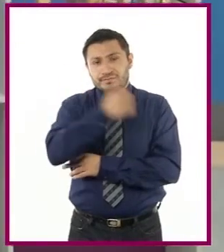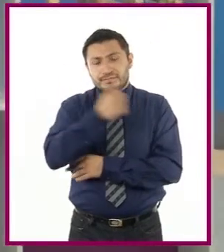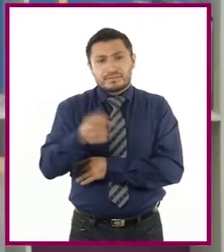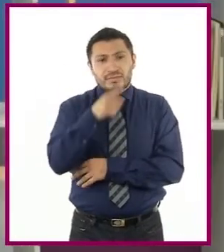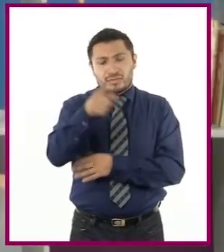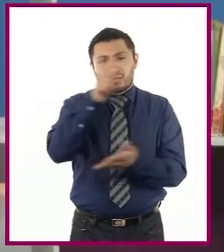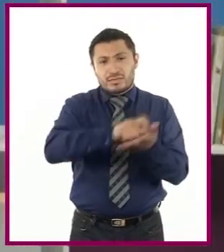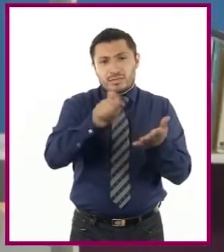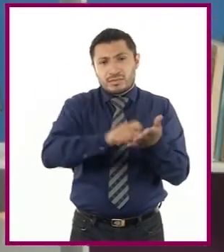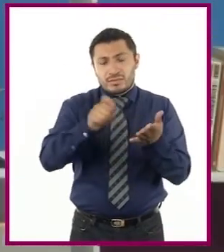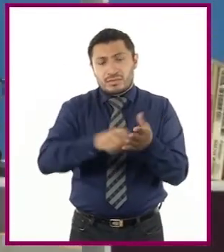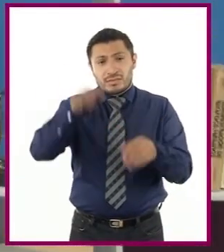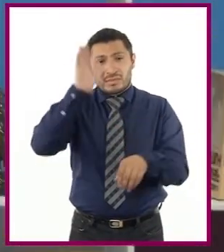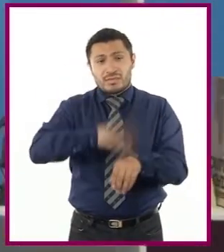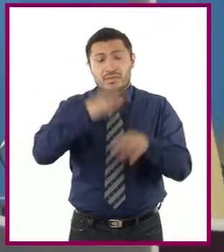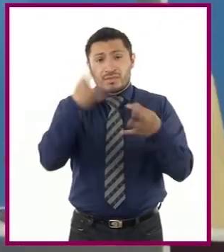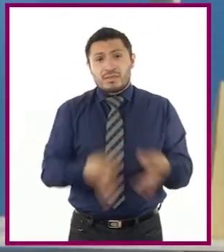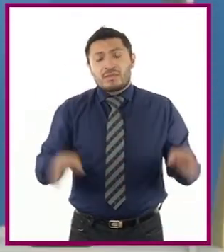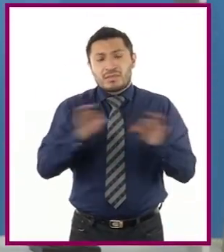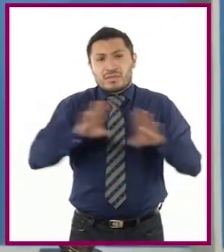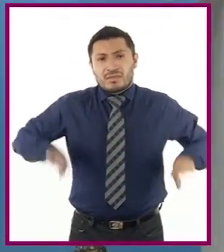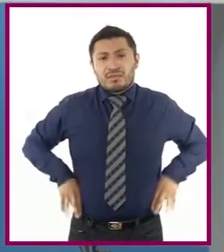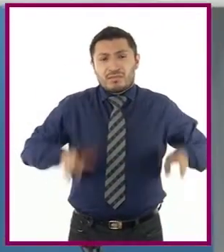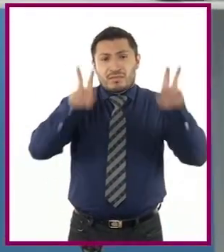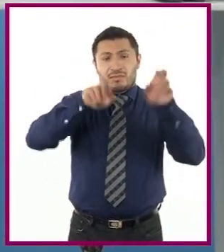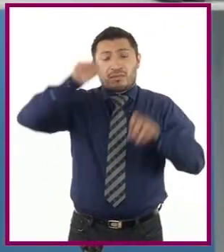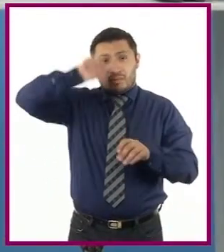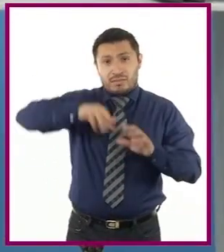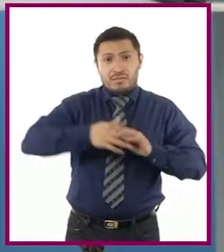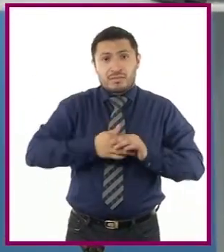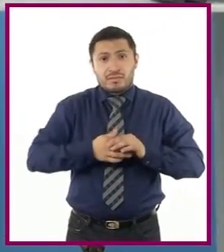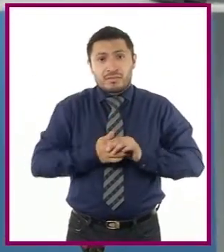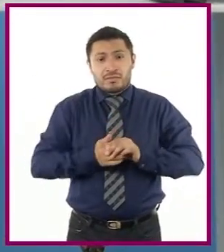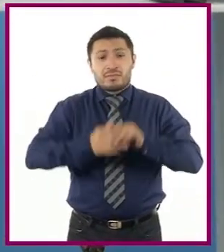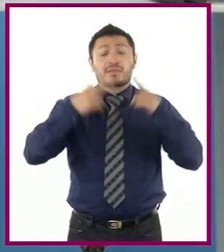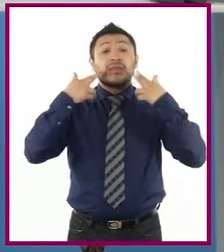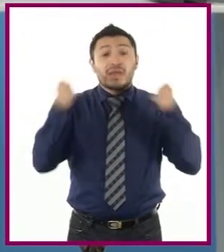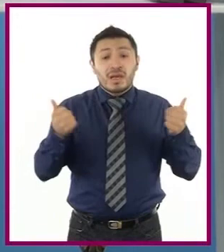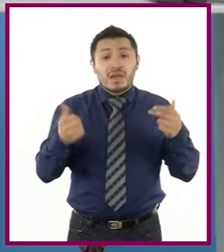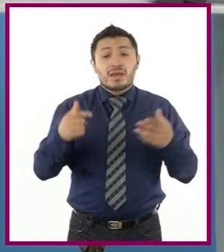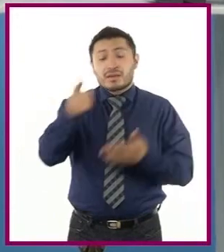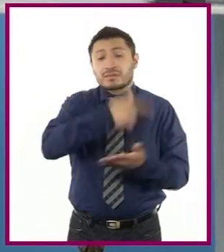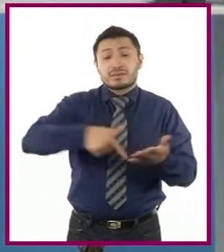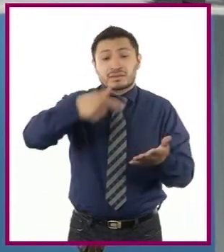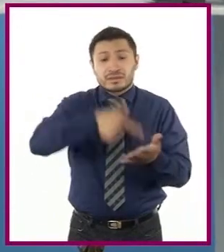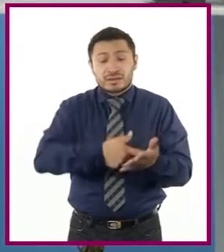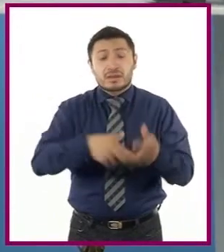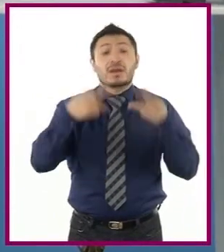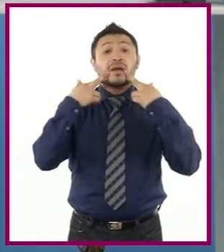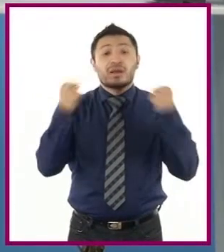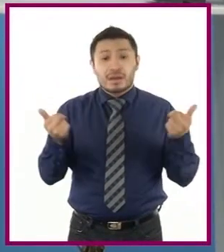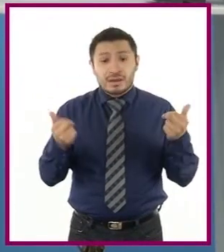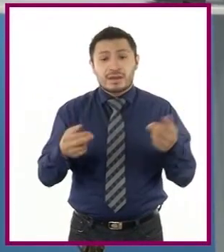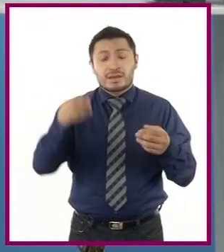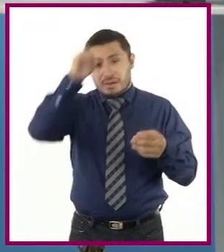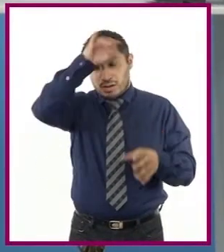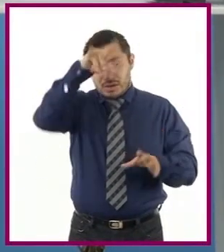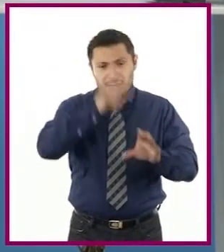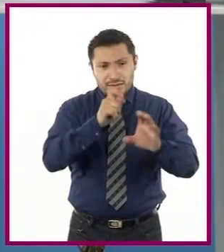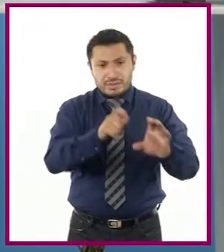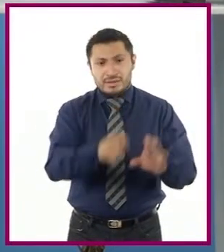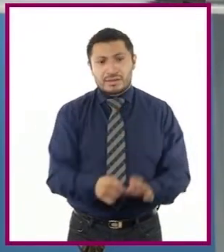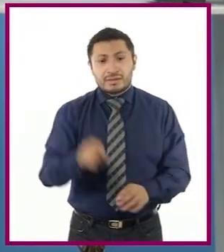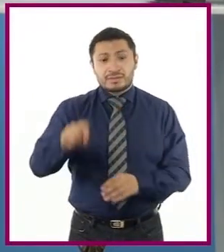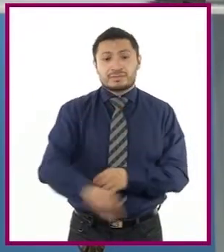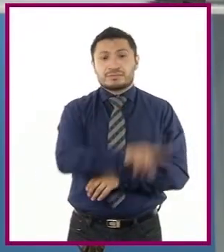anotarán las principales características de los temas estudiados: las haciendas, las estancias, los ranchos, la minería.